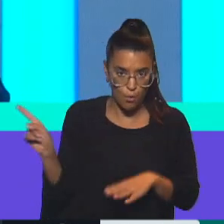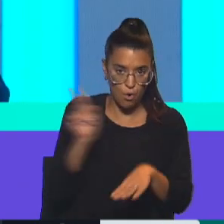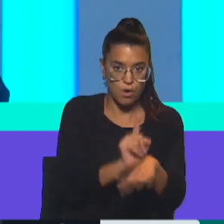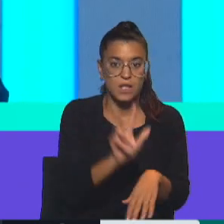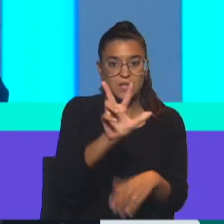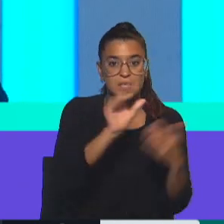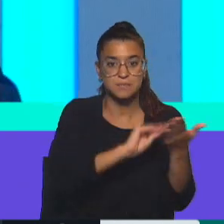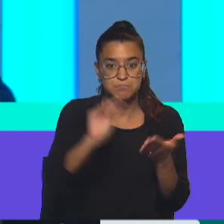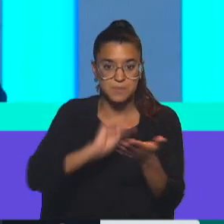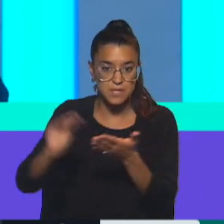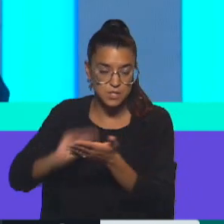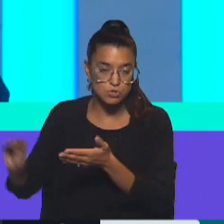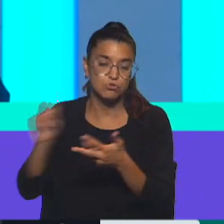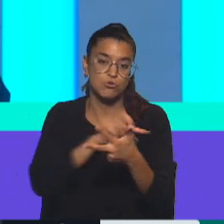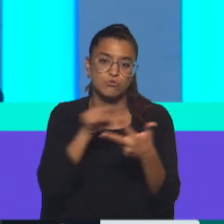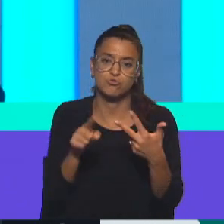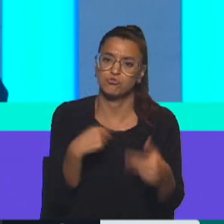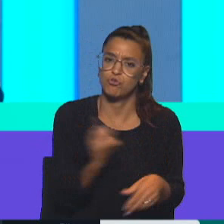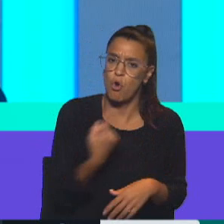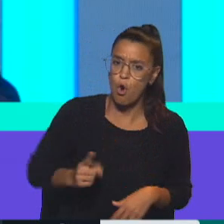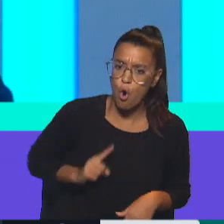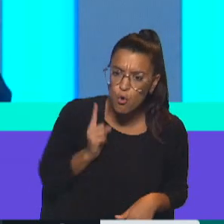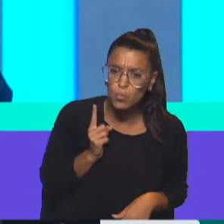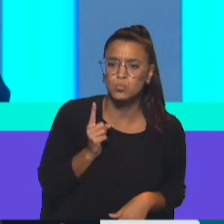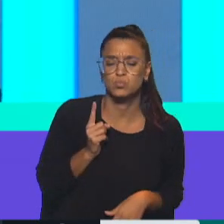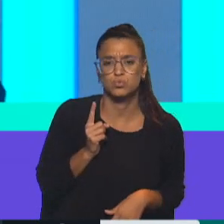3 ministros y estamos muy orgullosos.